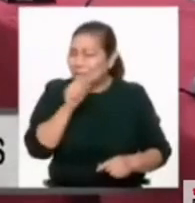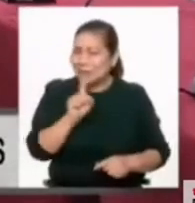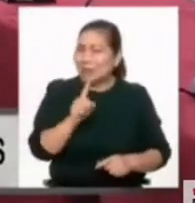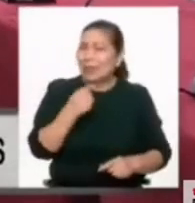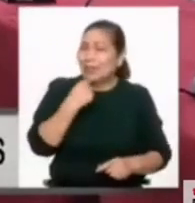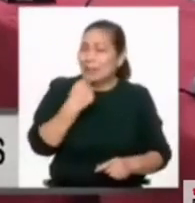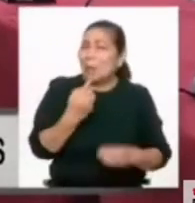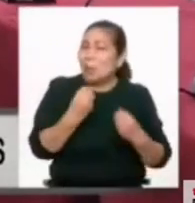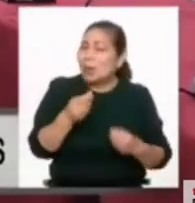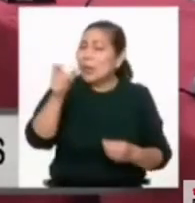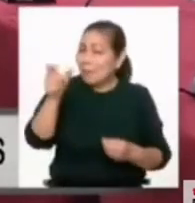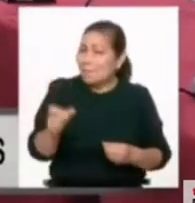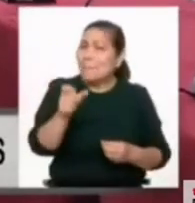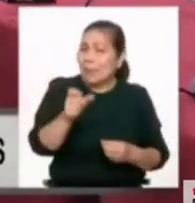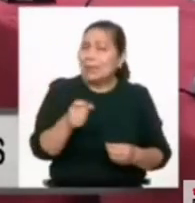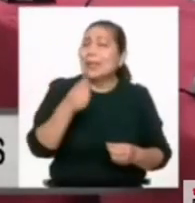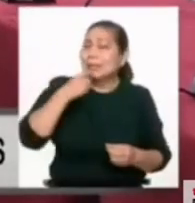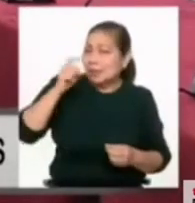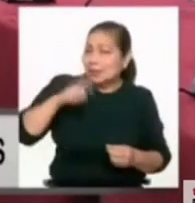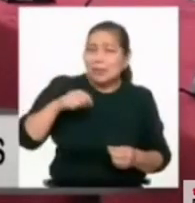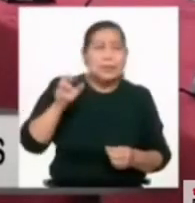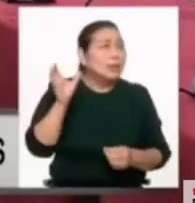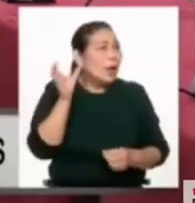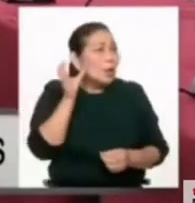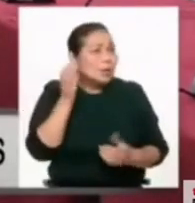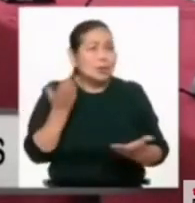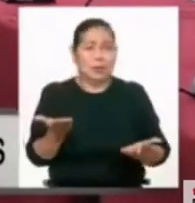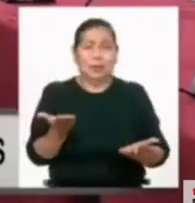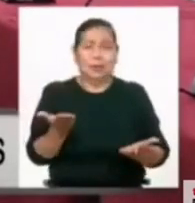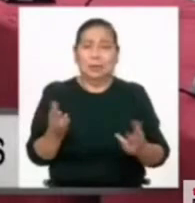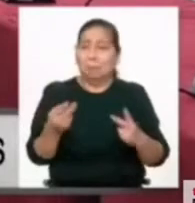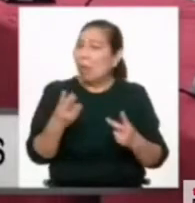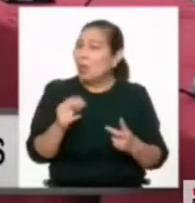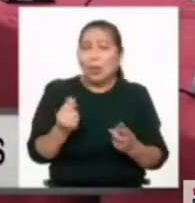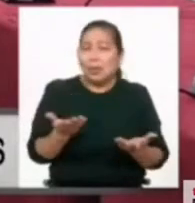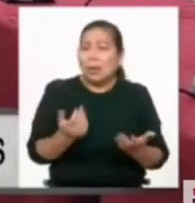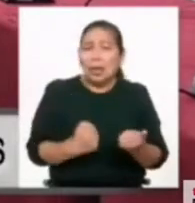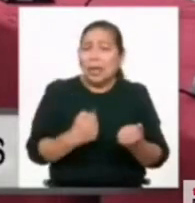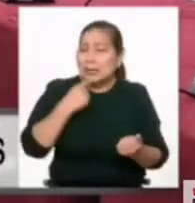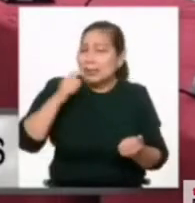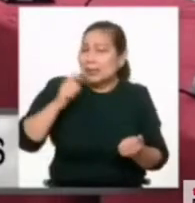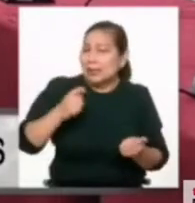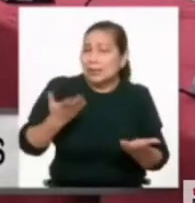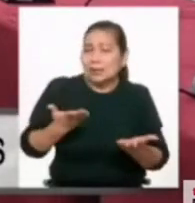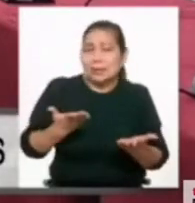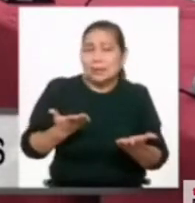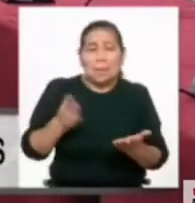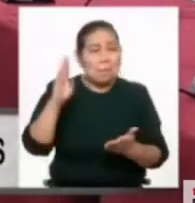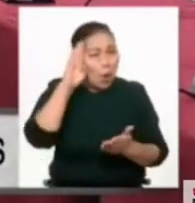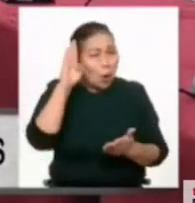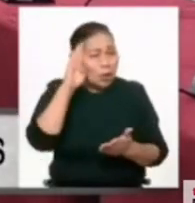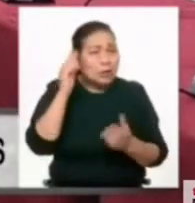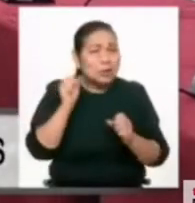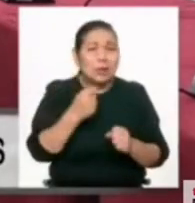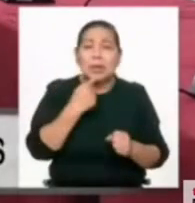los repetimos, es porque estas personas necesitan ser escuchadas y muchas veces no tienen la atención que requieren en espacios